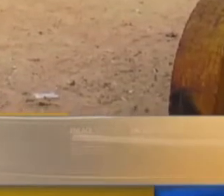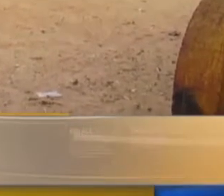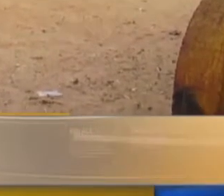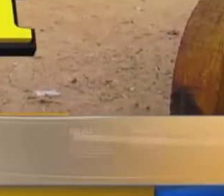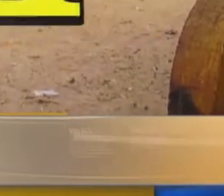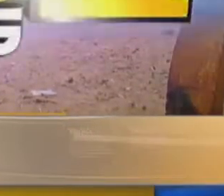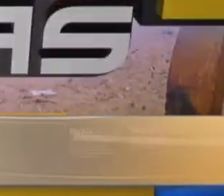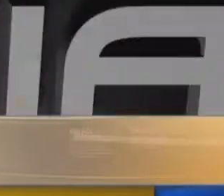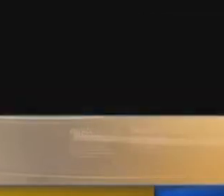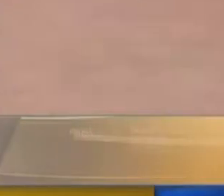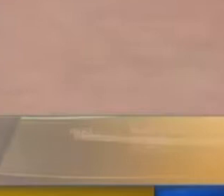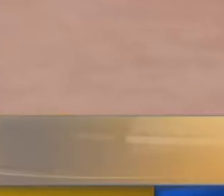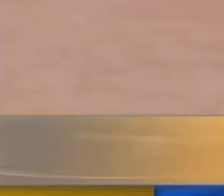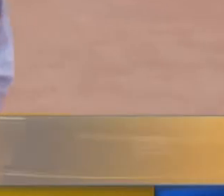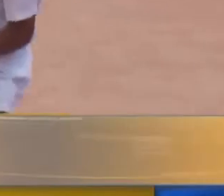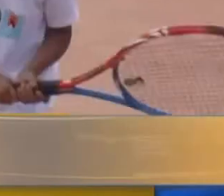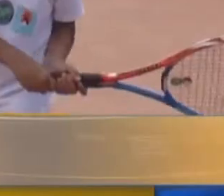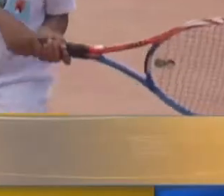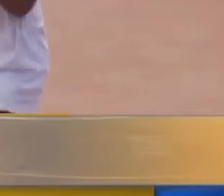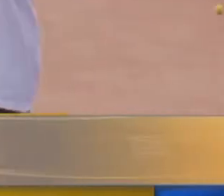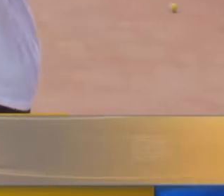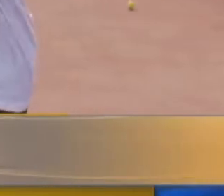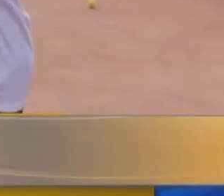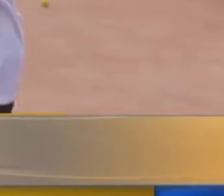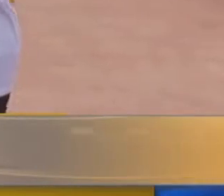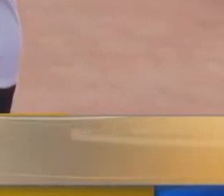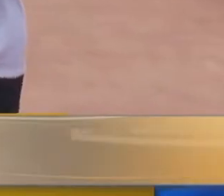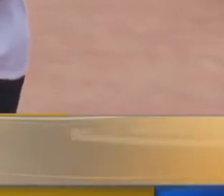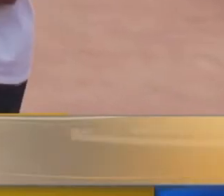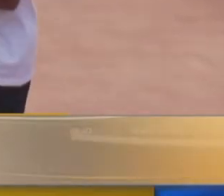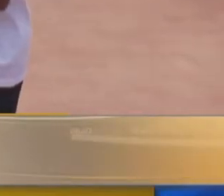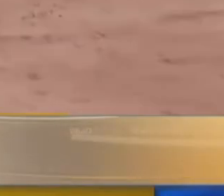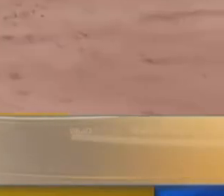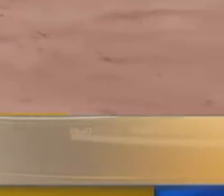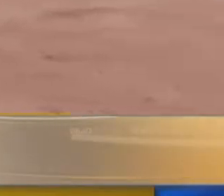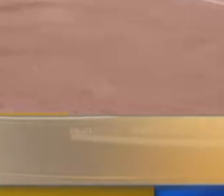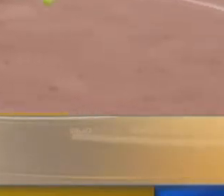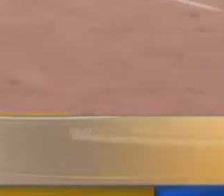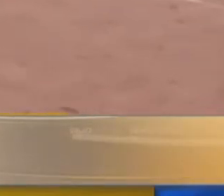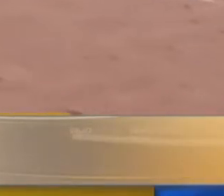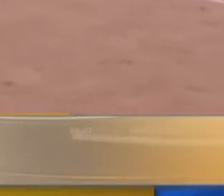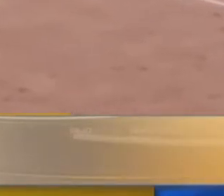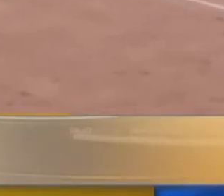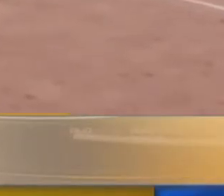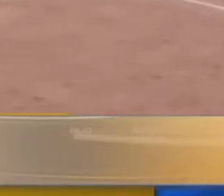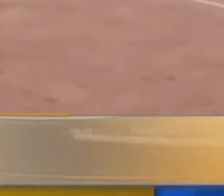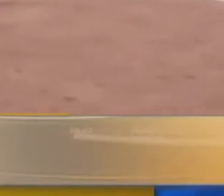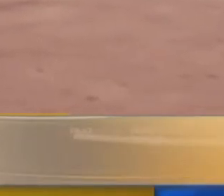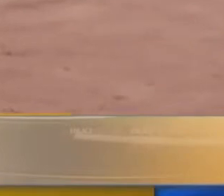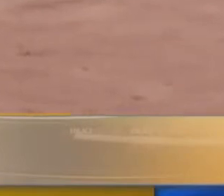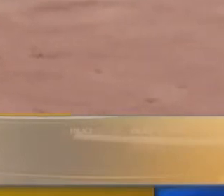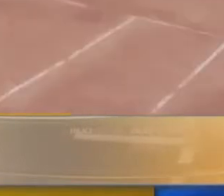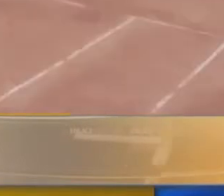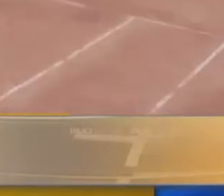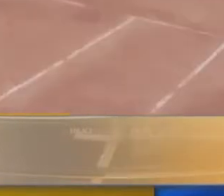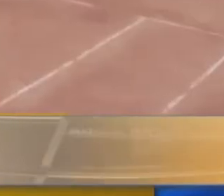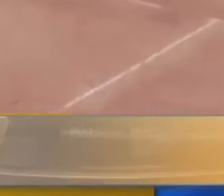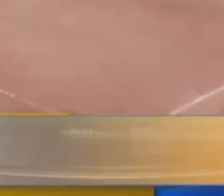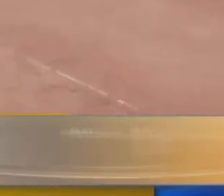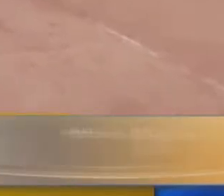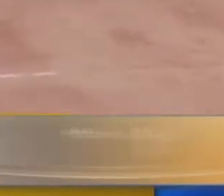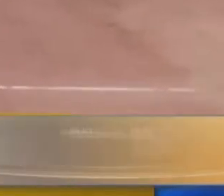la población. En los deportes, niños tenistas del Club Miramar ganaron torneo en la ciudad de Bucaramanga. Más de 30 medallas obtuvieron